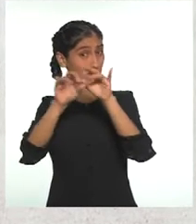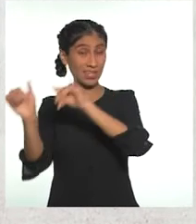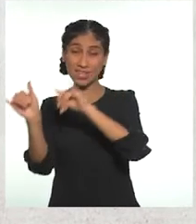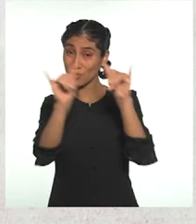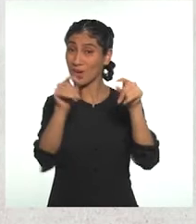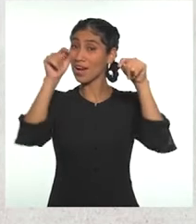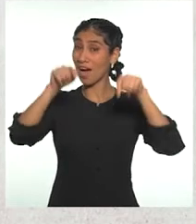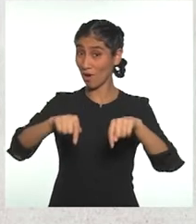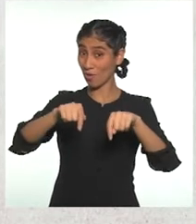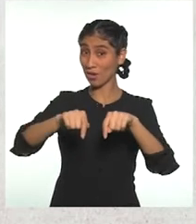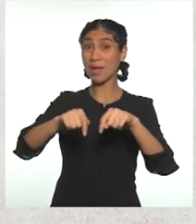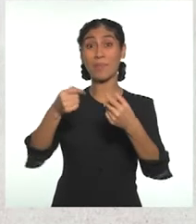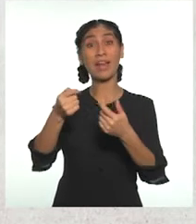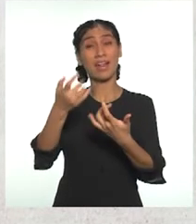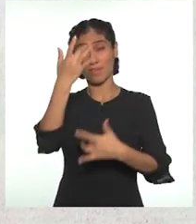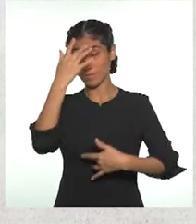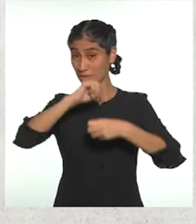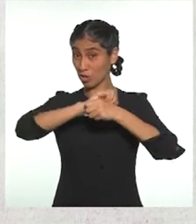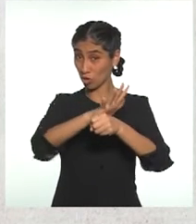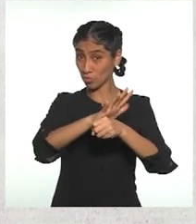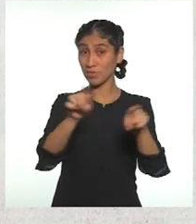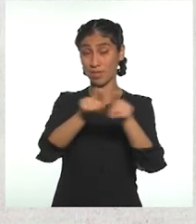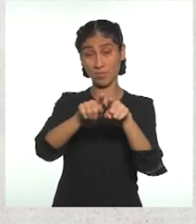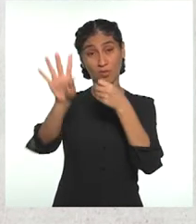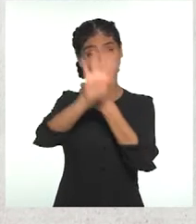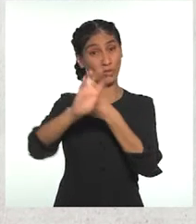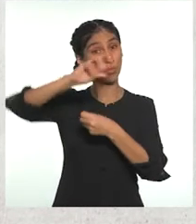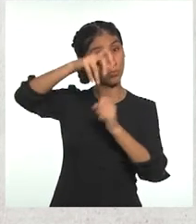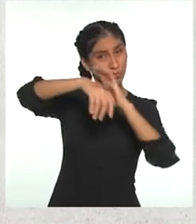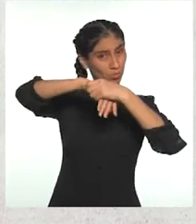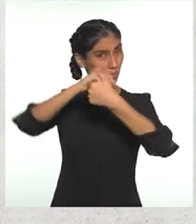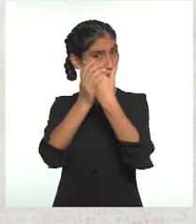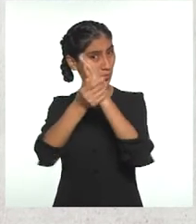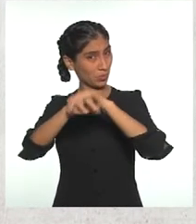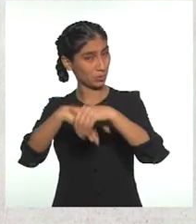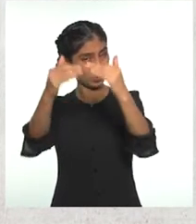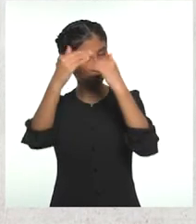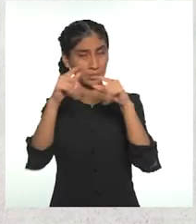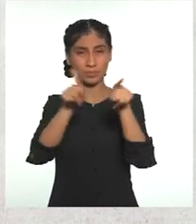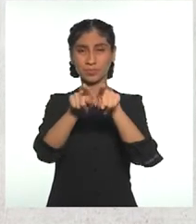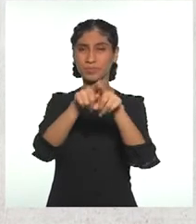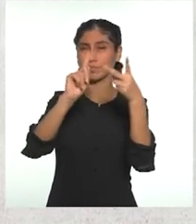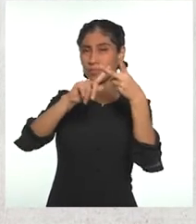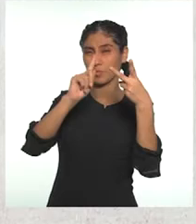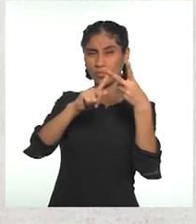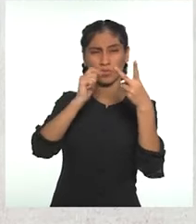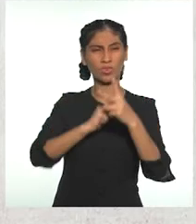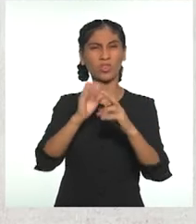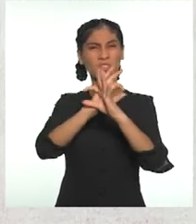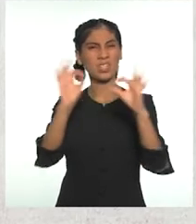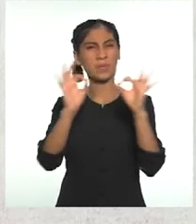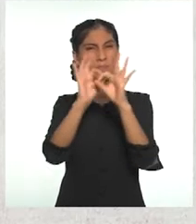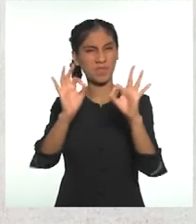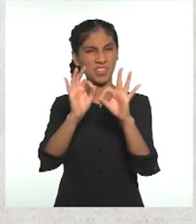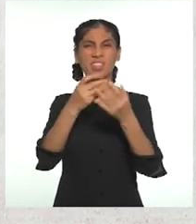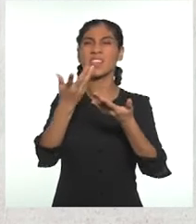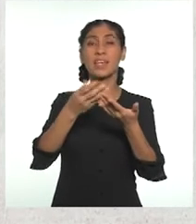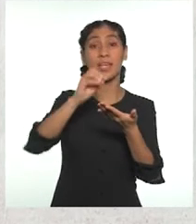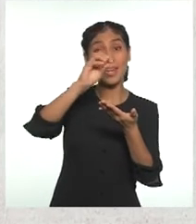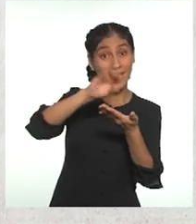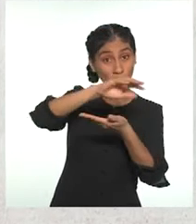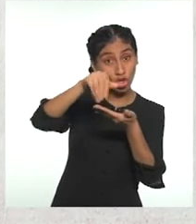la prevención del COVID-19. Así es. 2. Veamos ahora el siguiente punto. Limpieza de